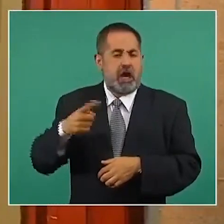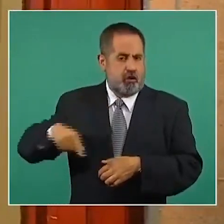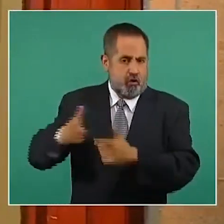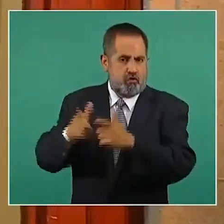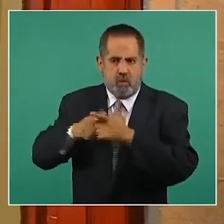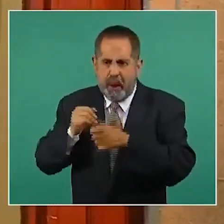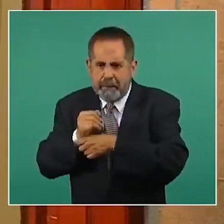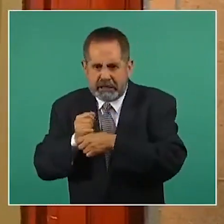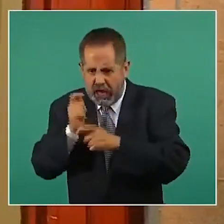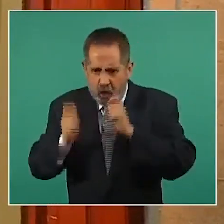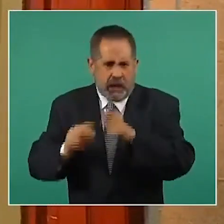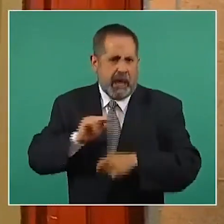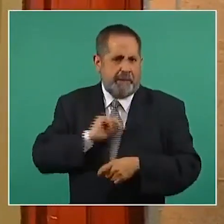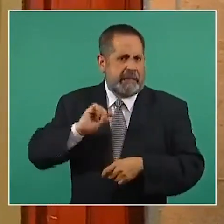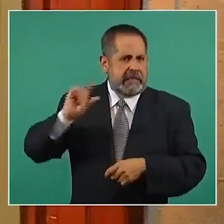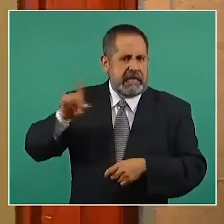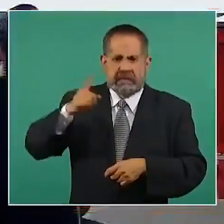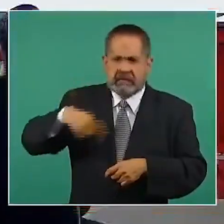de investigadores, especialistas de